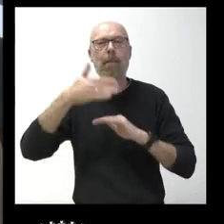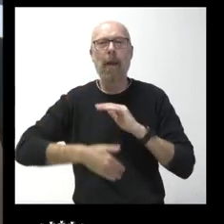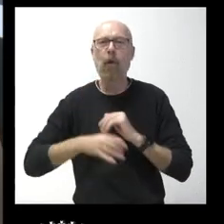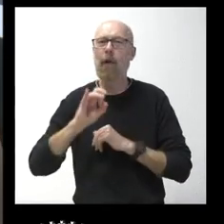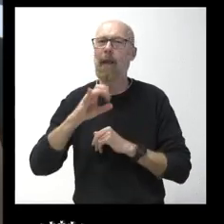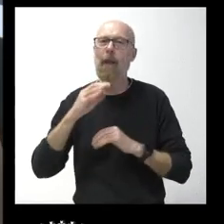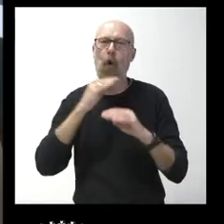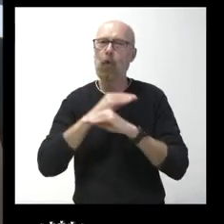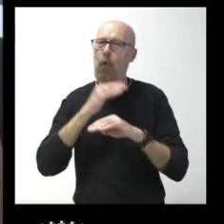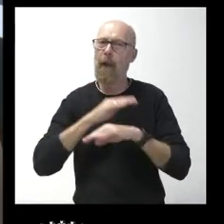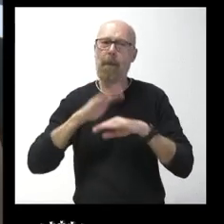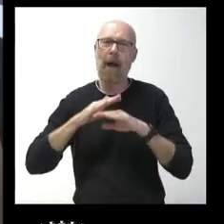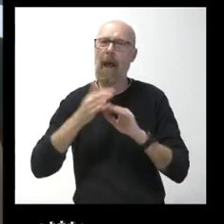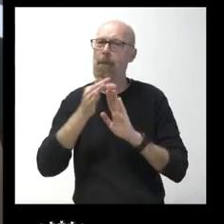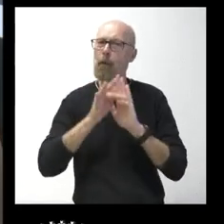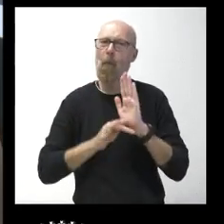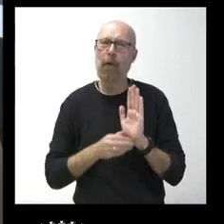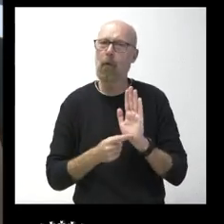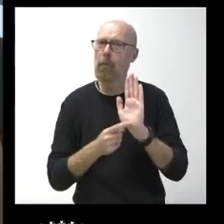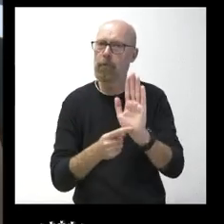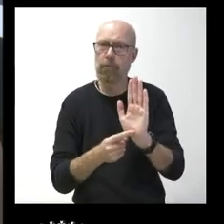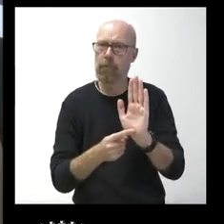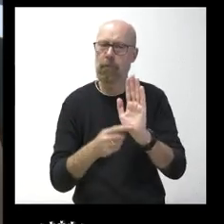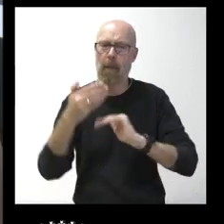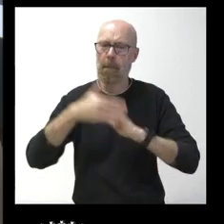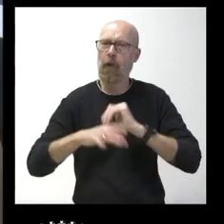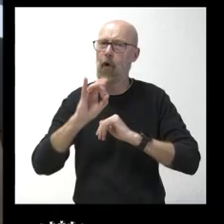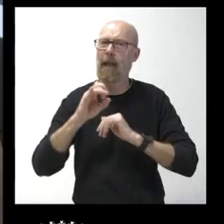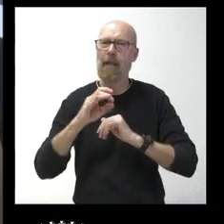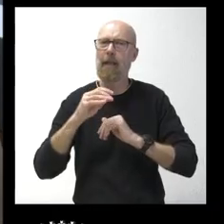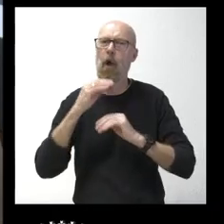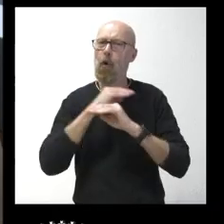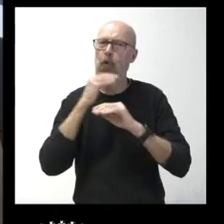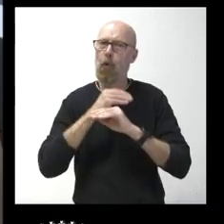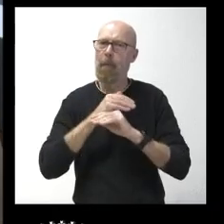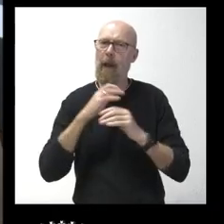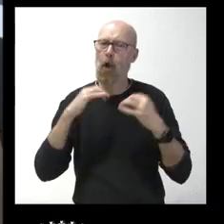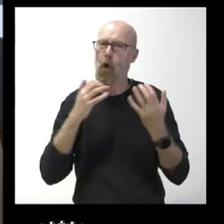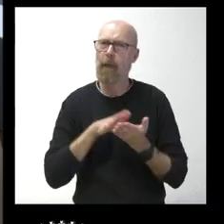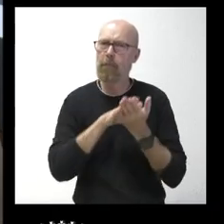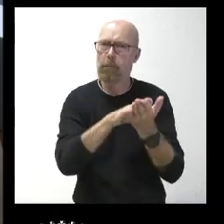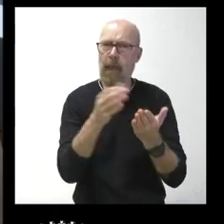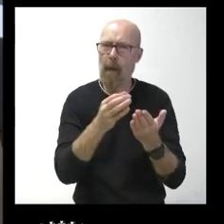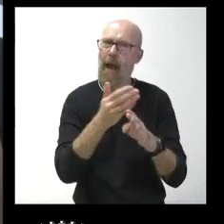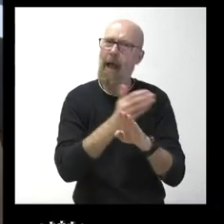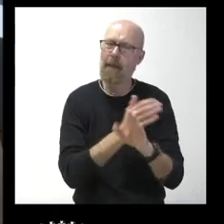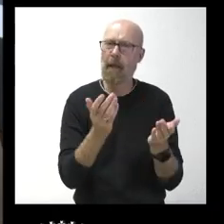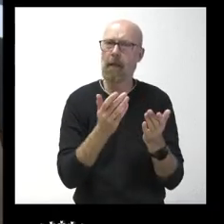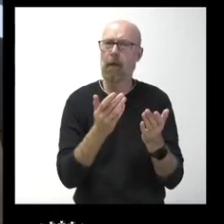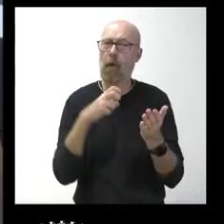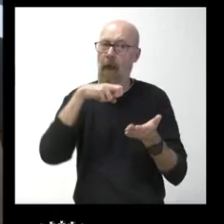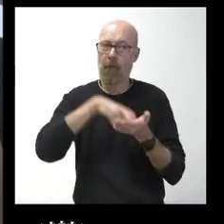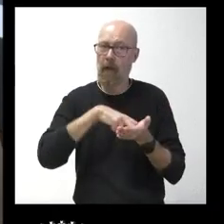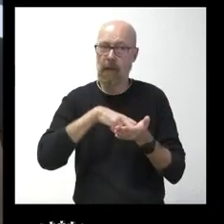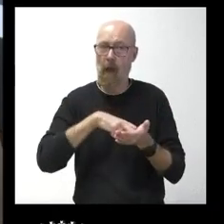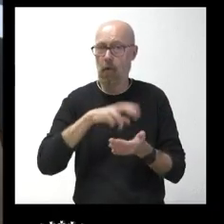octubre para registrar el presupuesto en en las Cortes entiendo que ya no manejan ese calendario Entonces descartan que se va que se